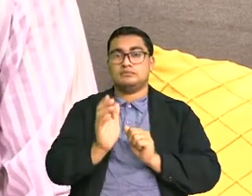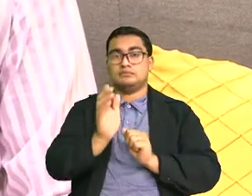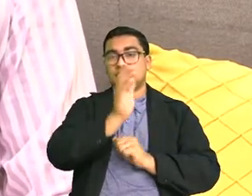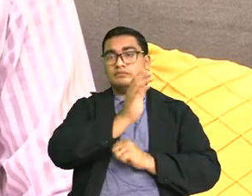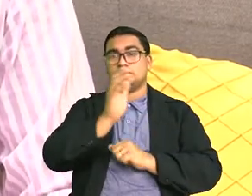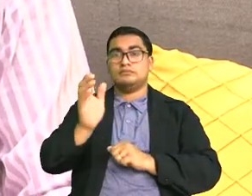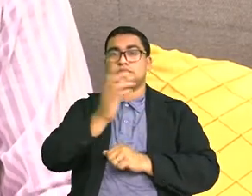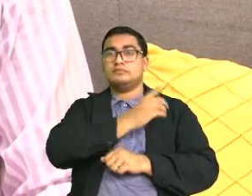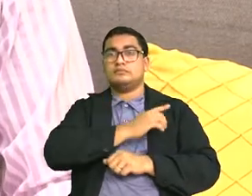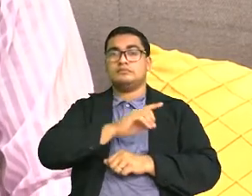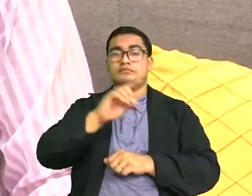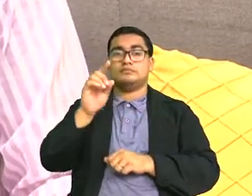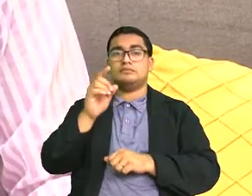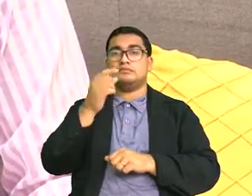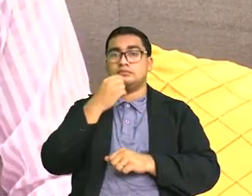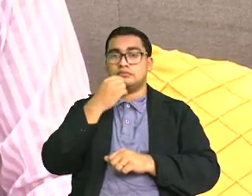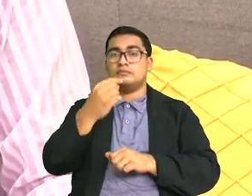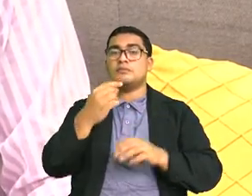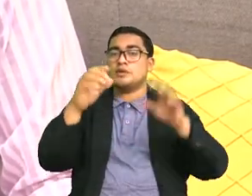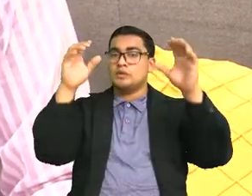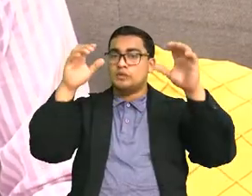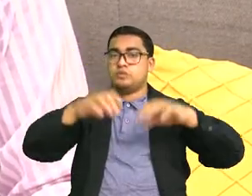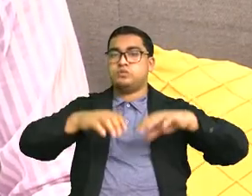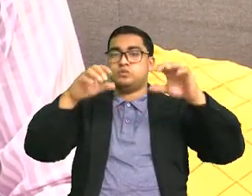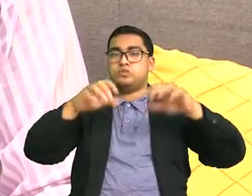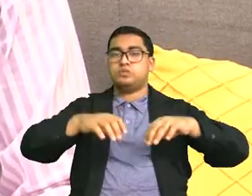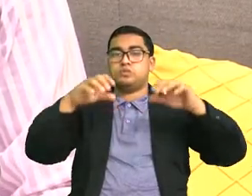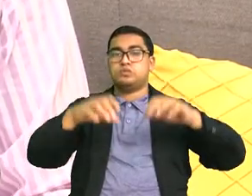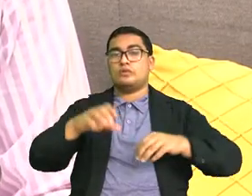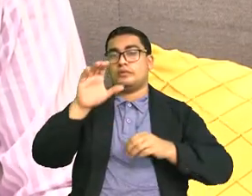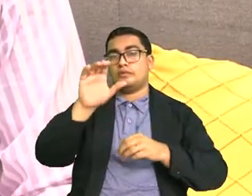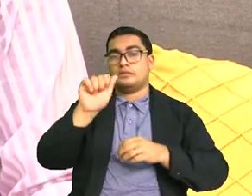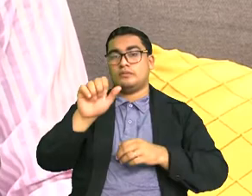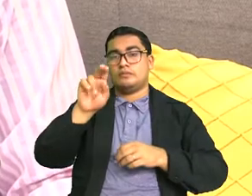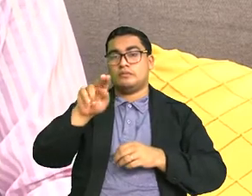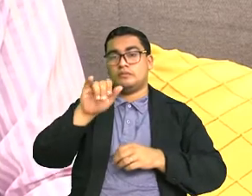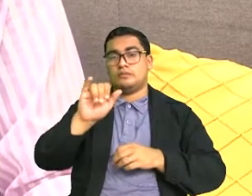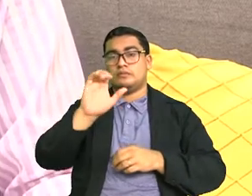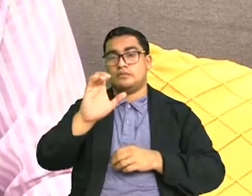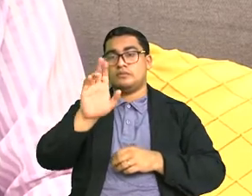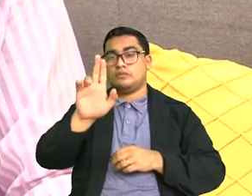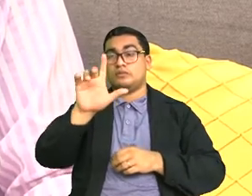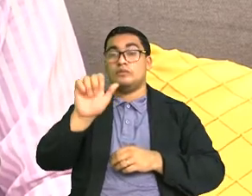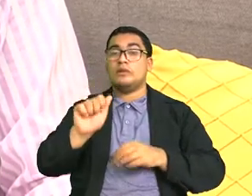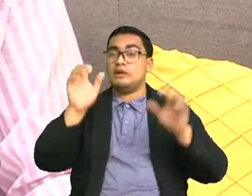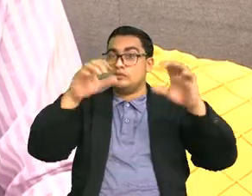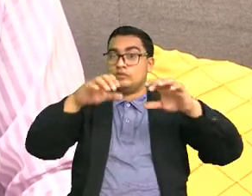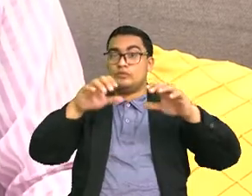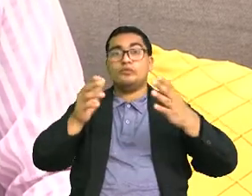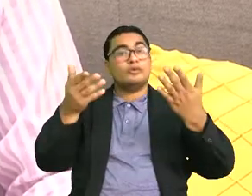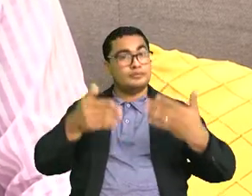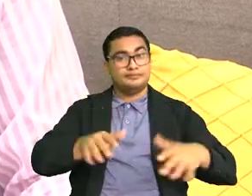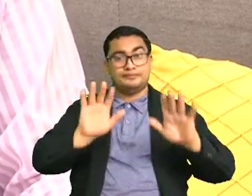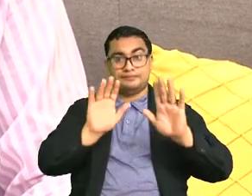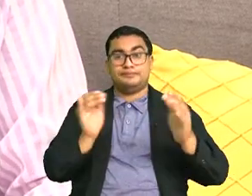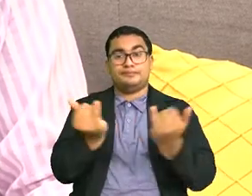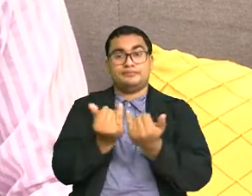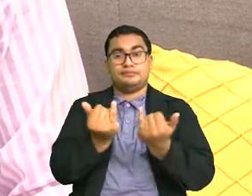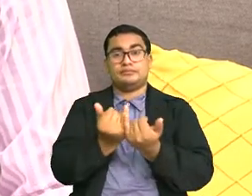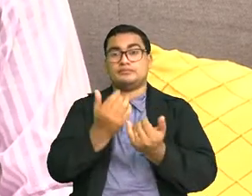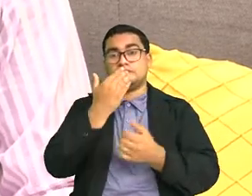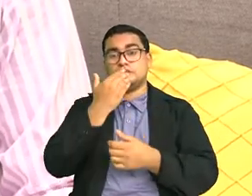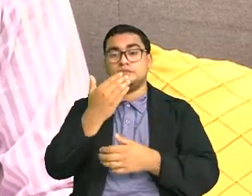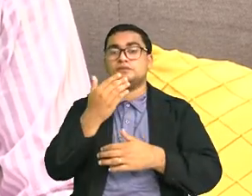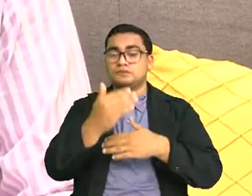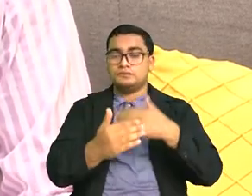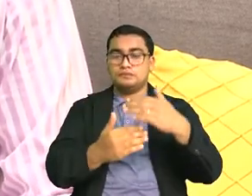muy buen invierno actualmente con una canícula canícula bastante húmeda de una u otra manera también esto viene favoreciendo el proceso